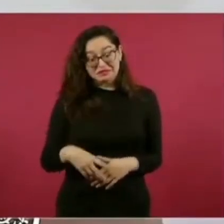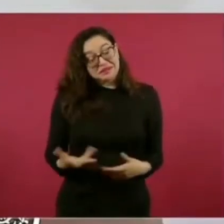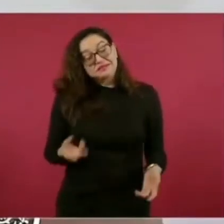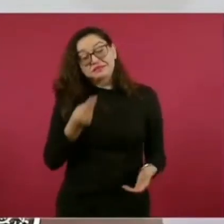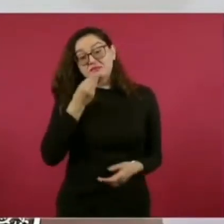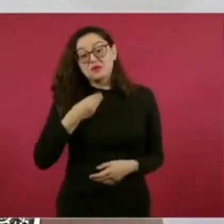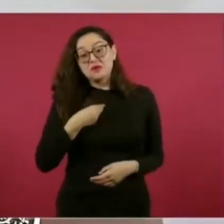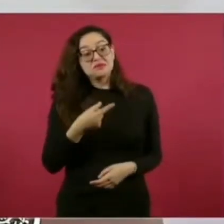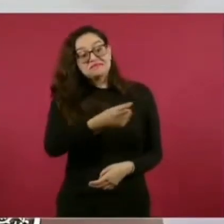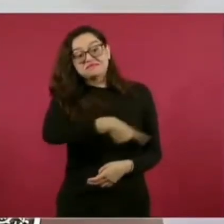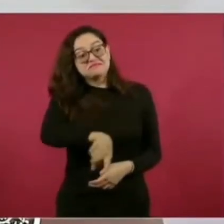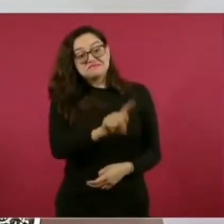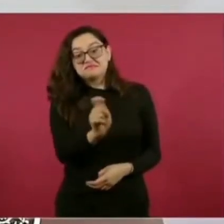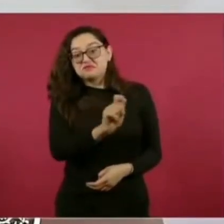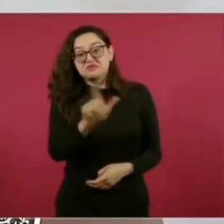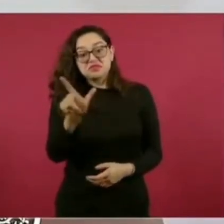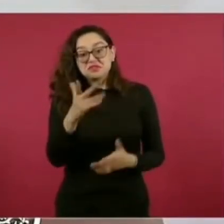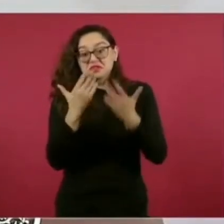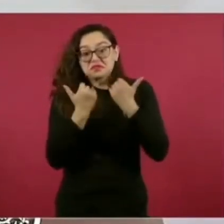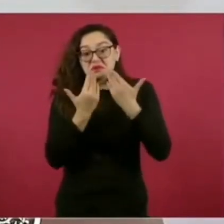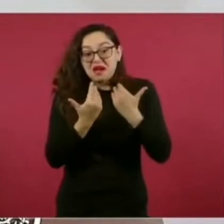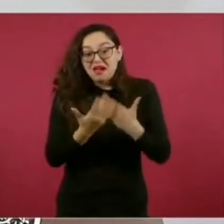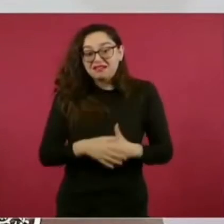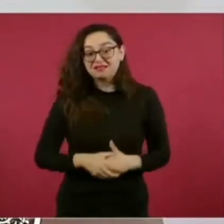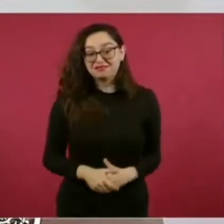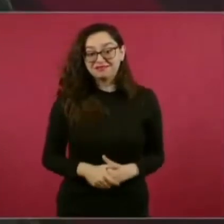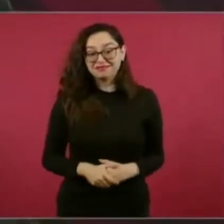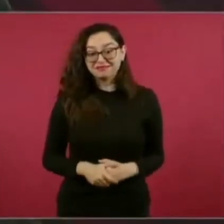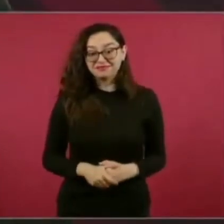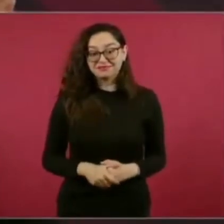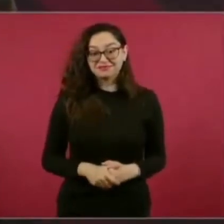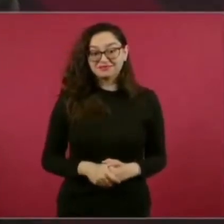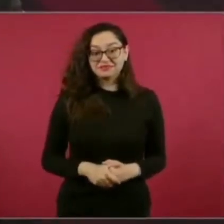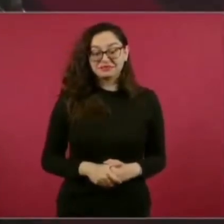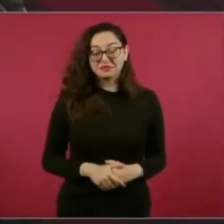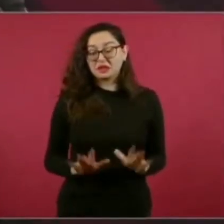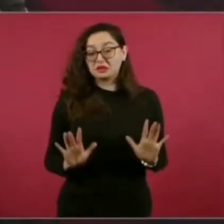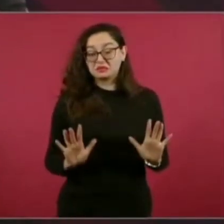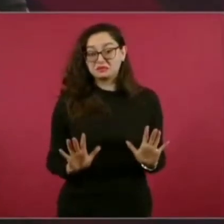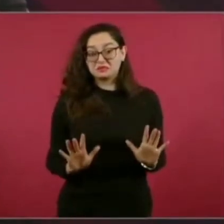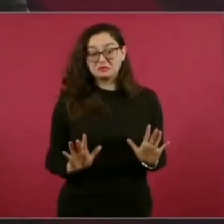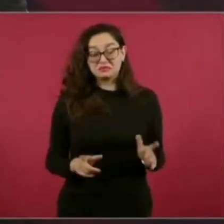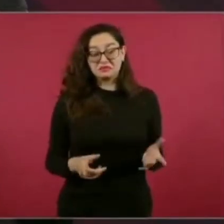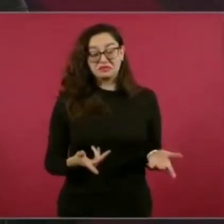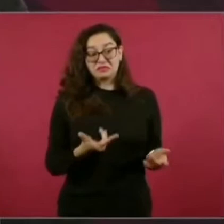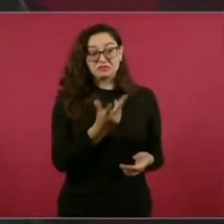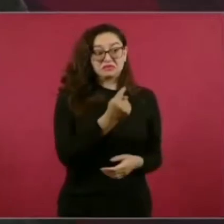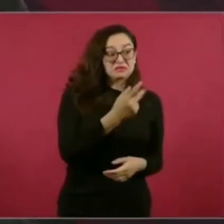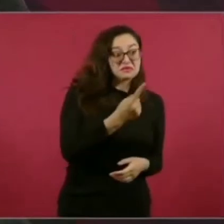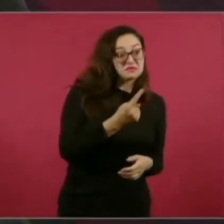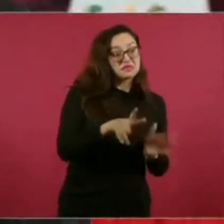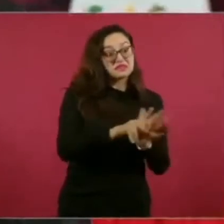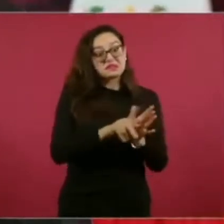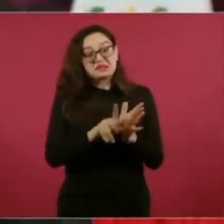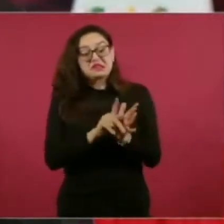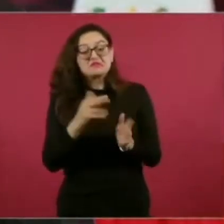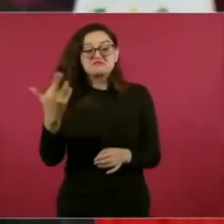profesionalismo en los medios, con honrosas excepciones.